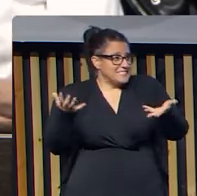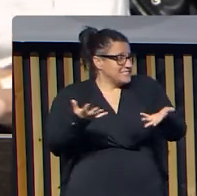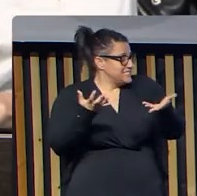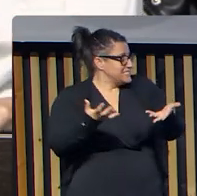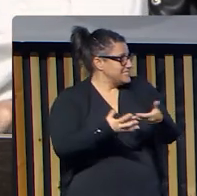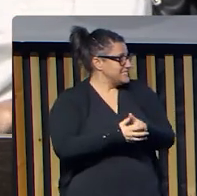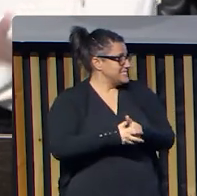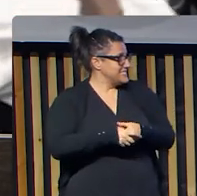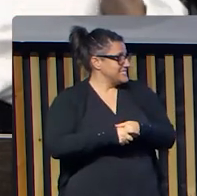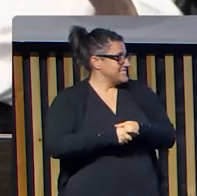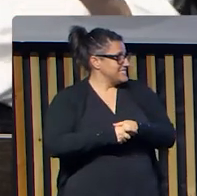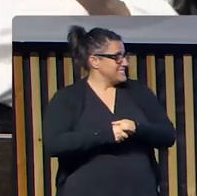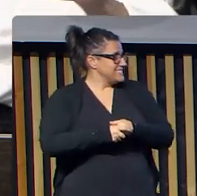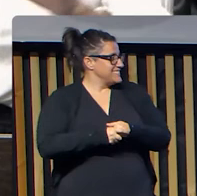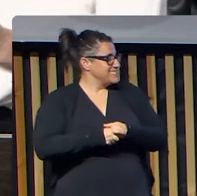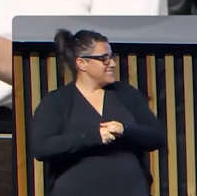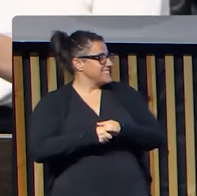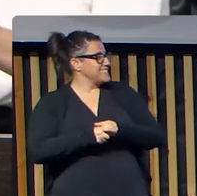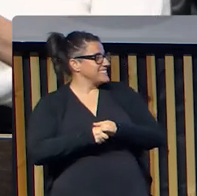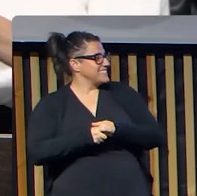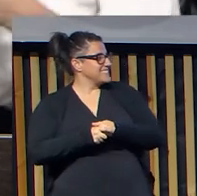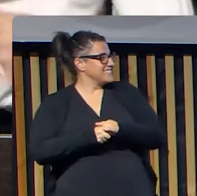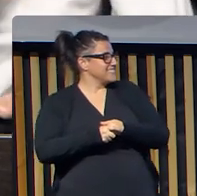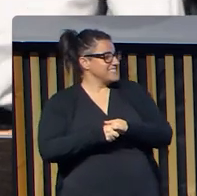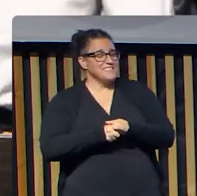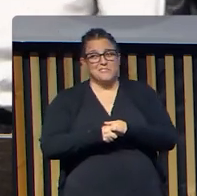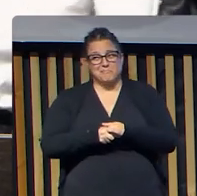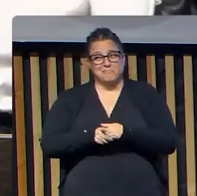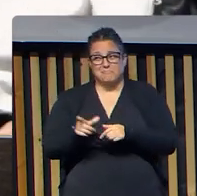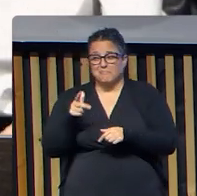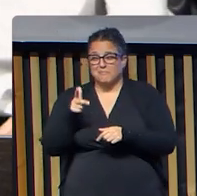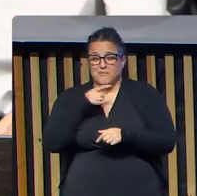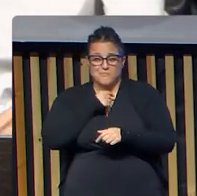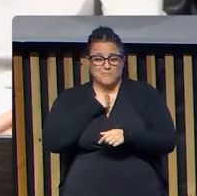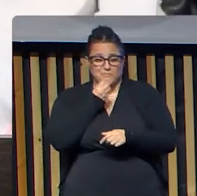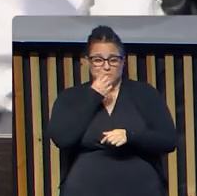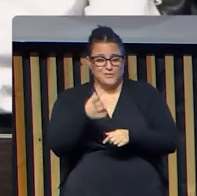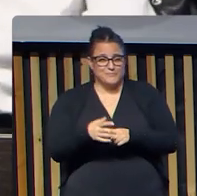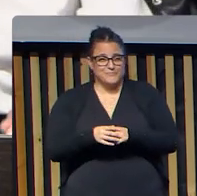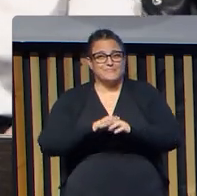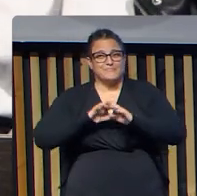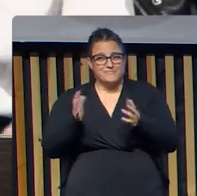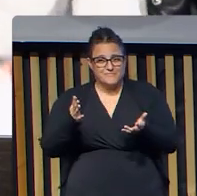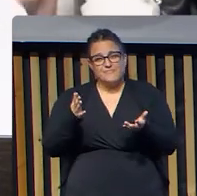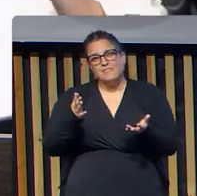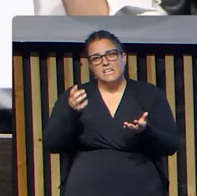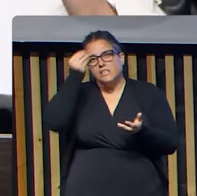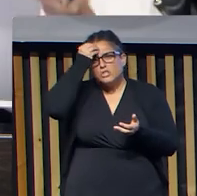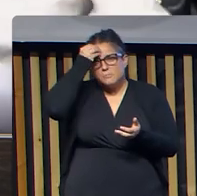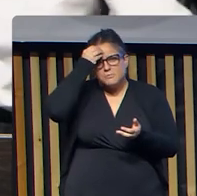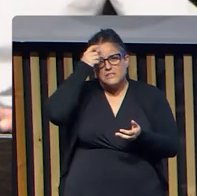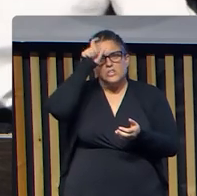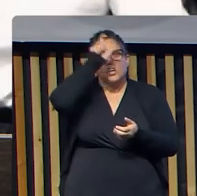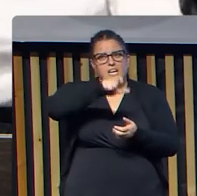pero yo creo que la gente en general ahora voy a romper una lanza por algunos de ellos porque trabajo con algunos de ellos